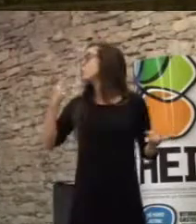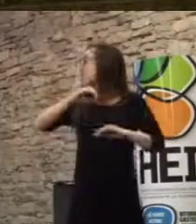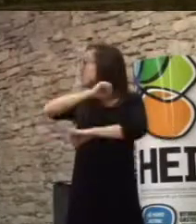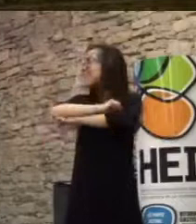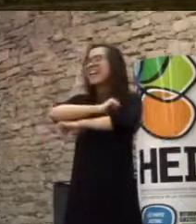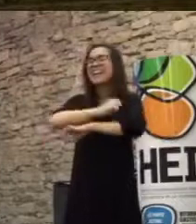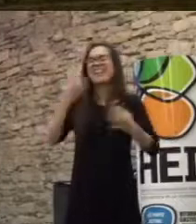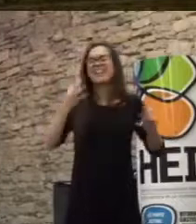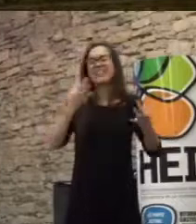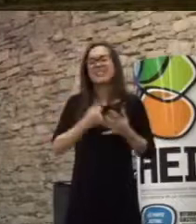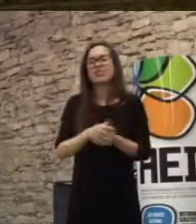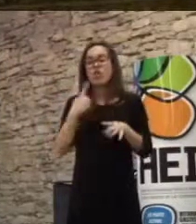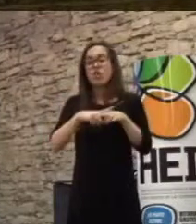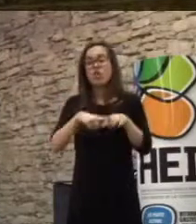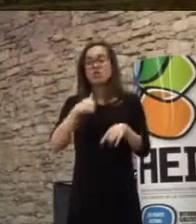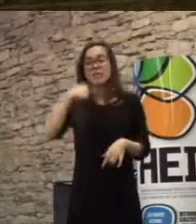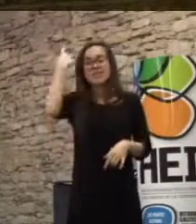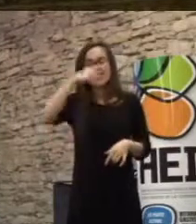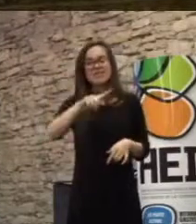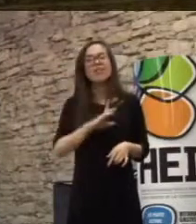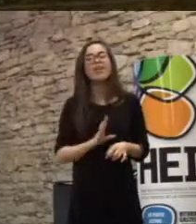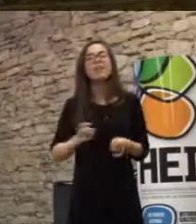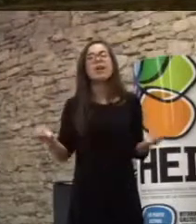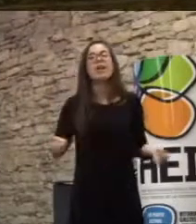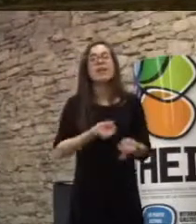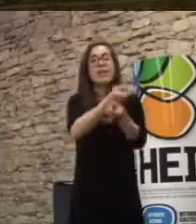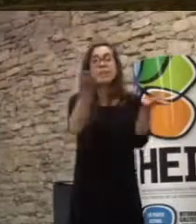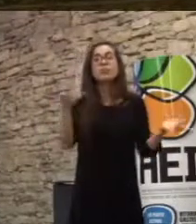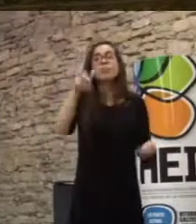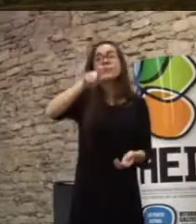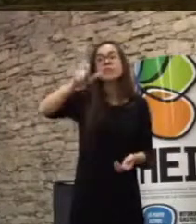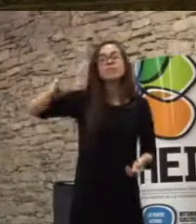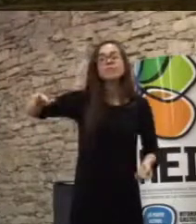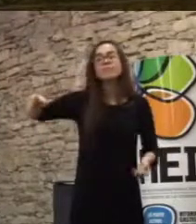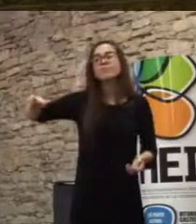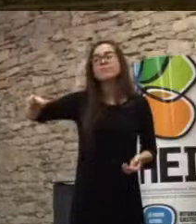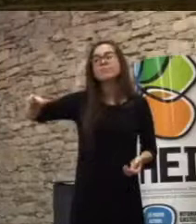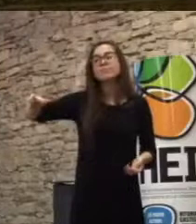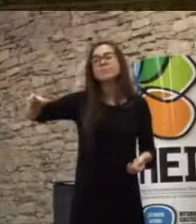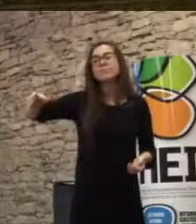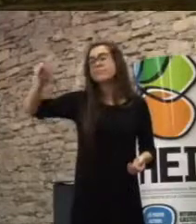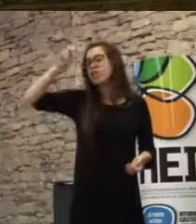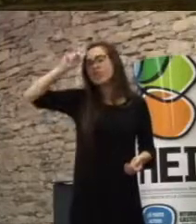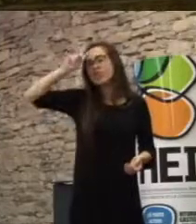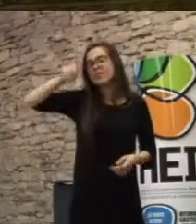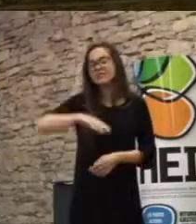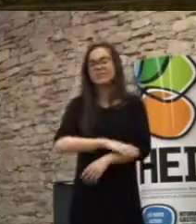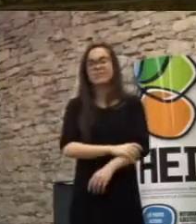sé y nosotros las otras personas no saben